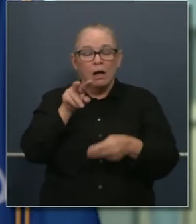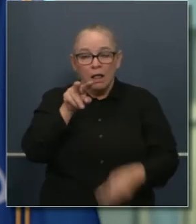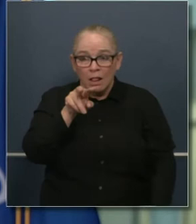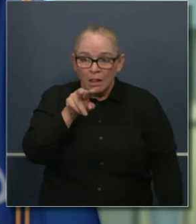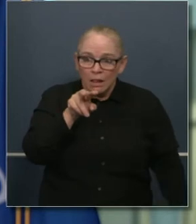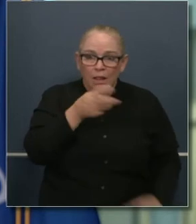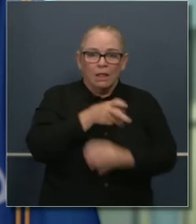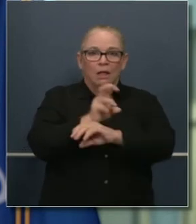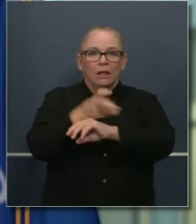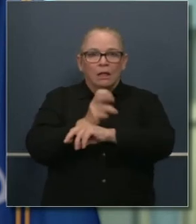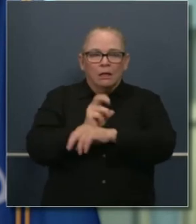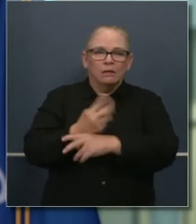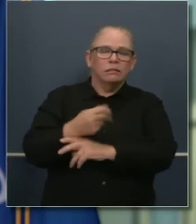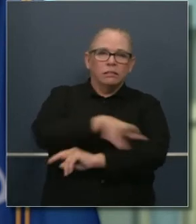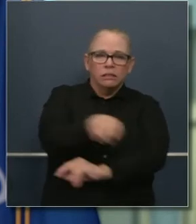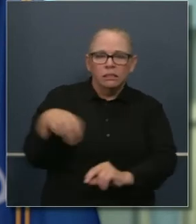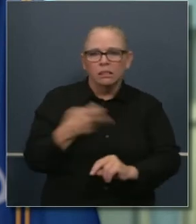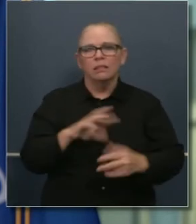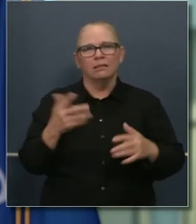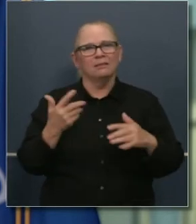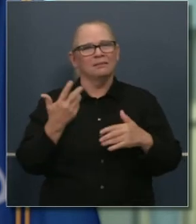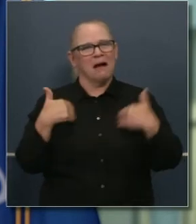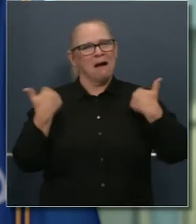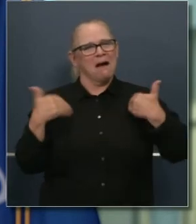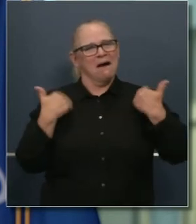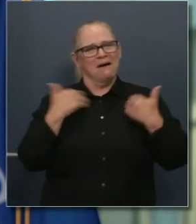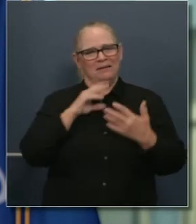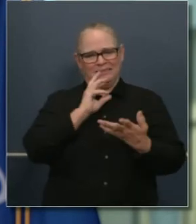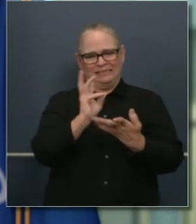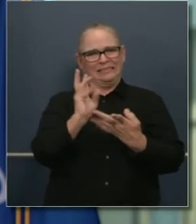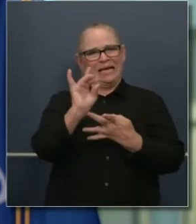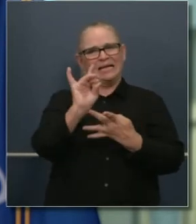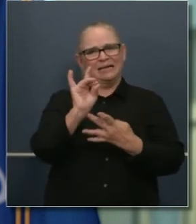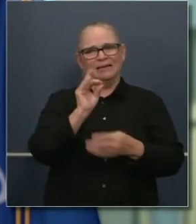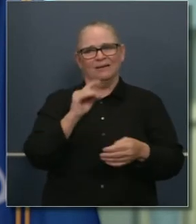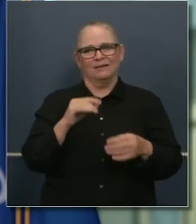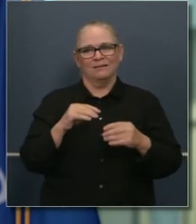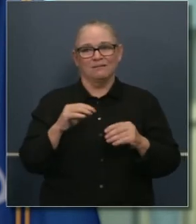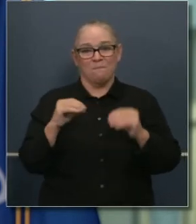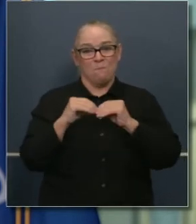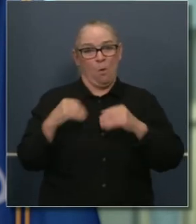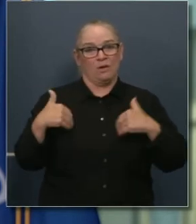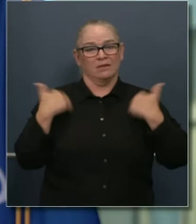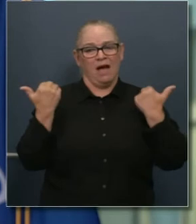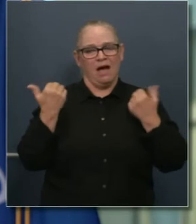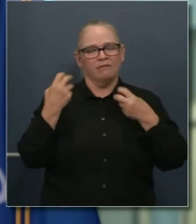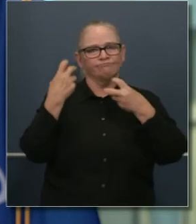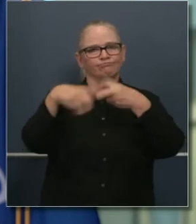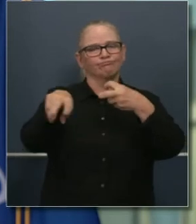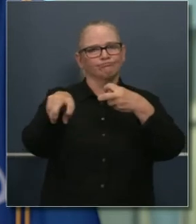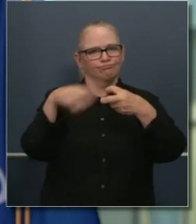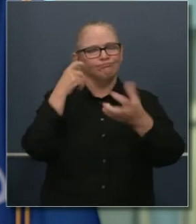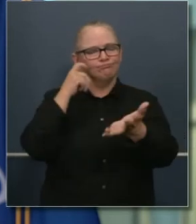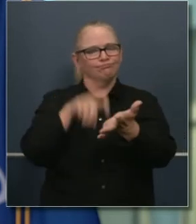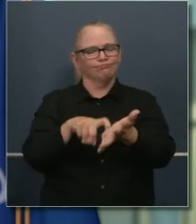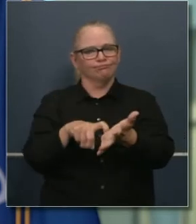mantener su enfoque y cuanto más joven es uno más difícil es es comprensible porque